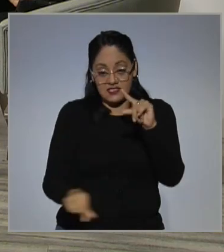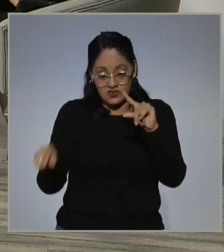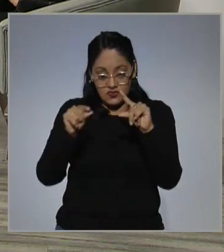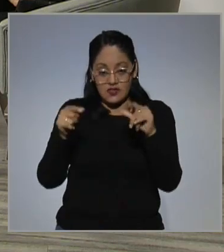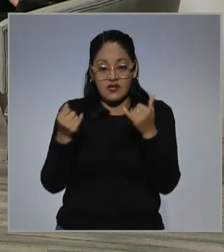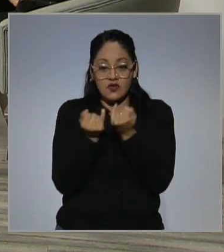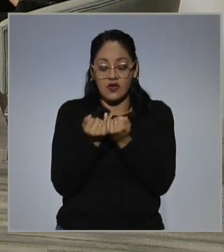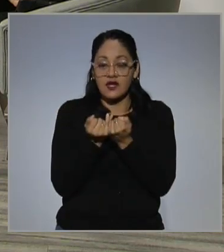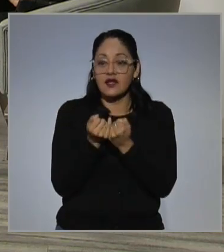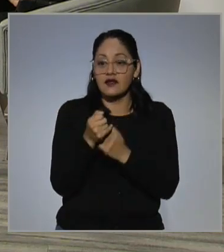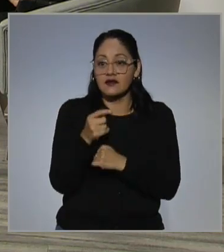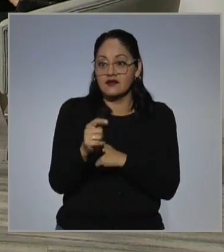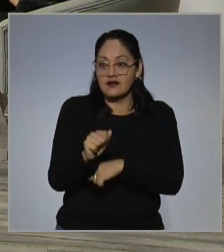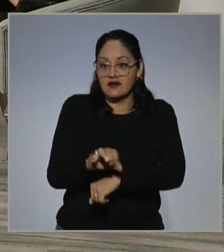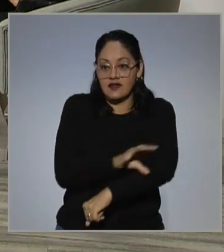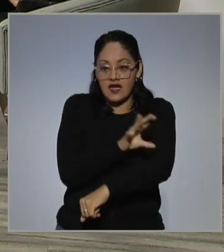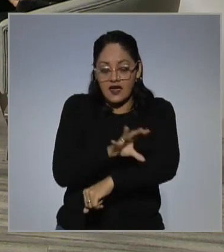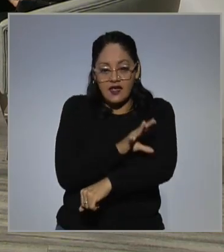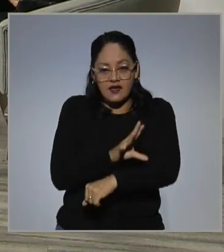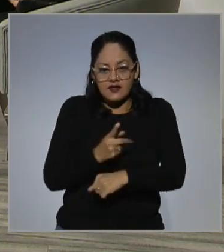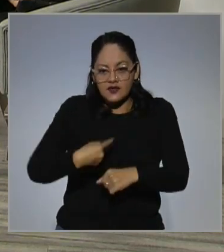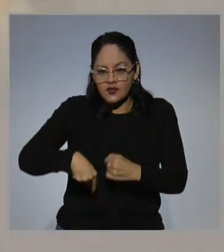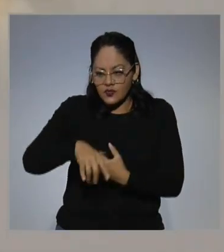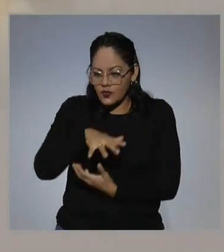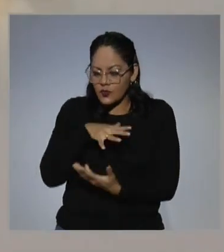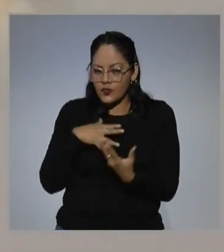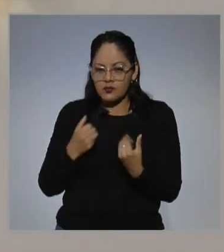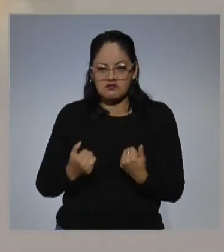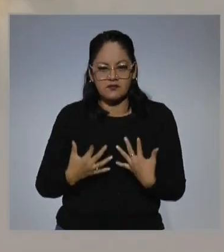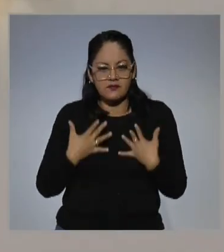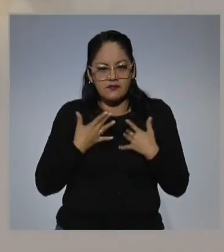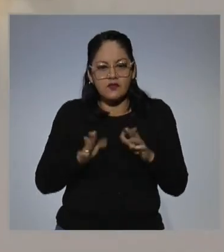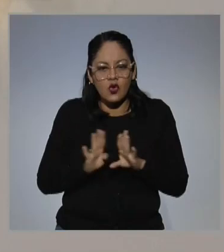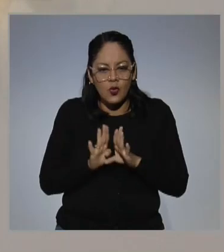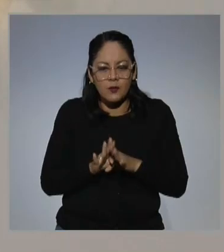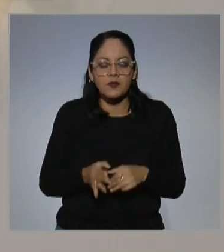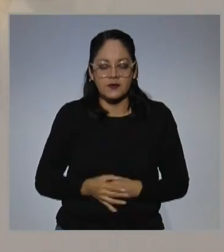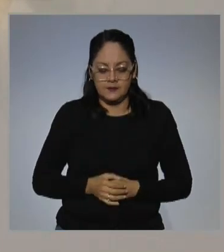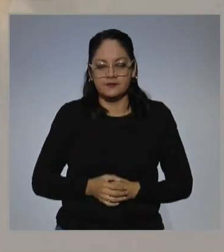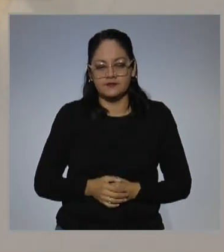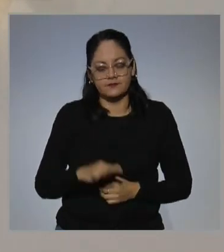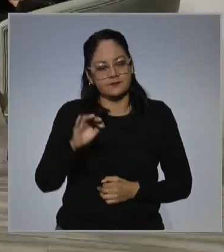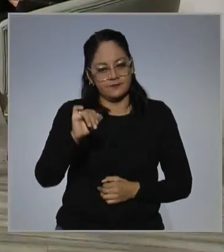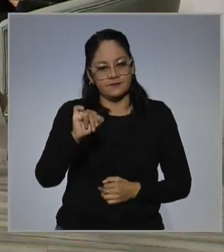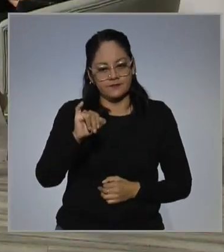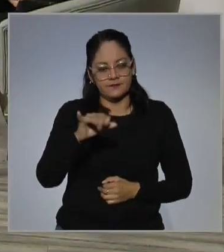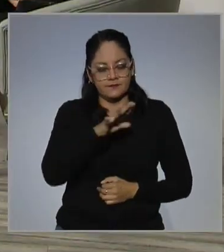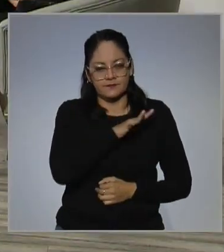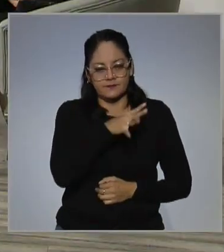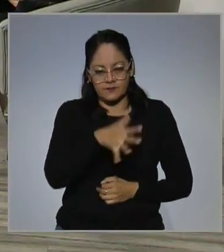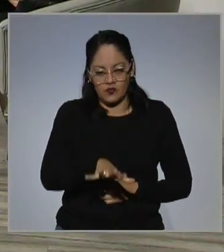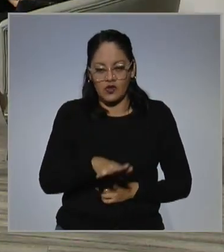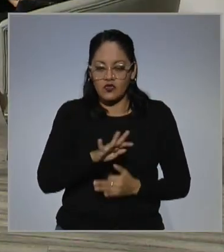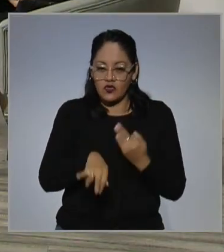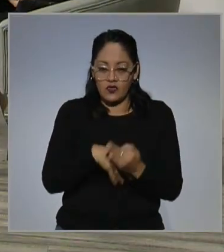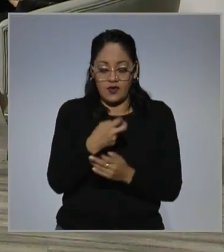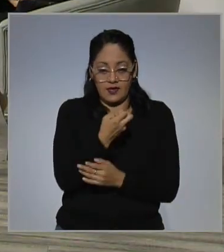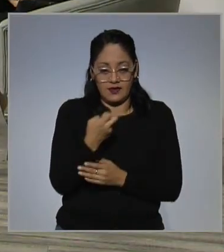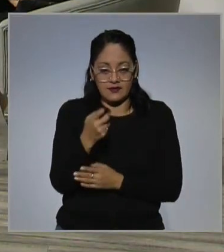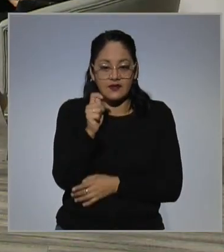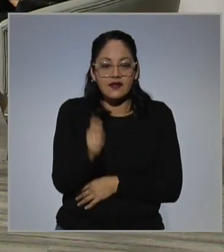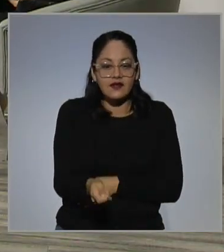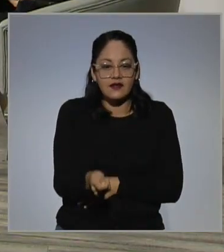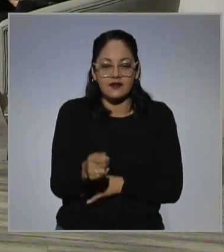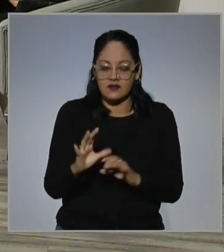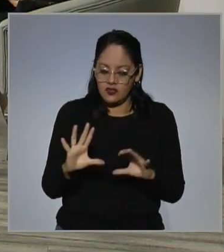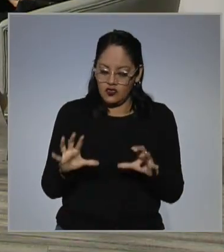queremos ver en estos términos, la energía que fluye en estos días. Sí, en general creo que todo esto tiene que ver también con